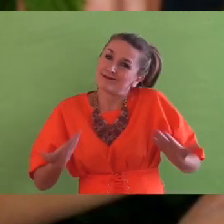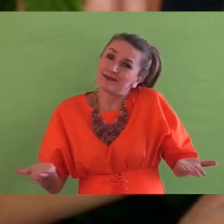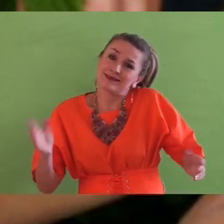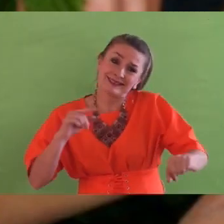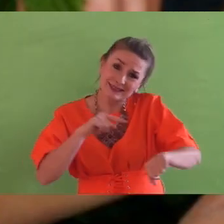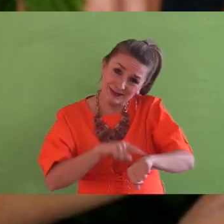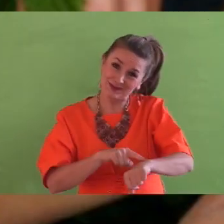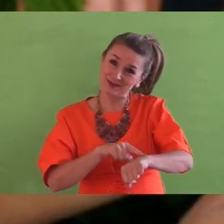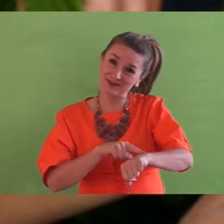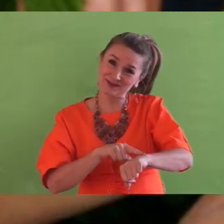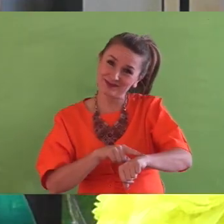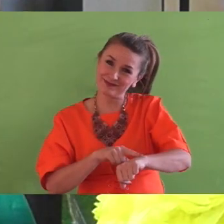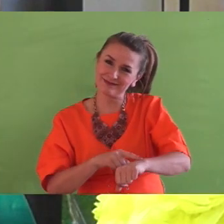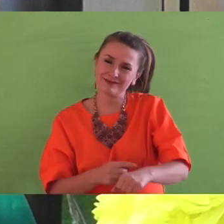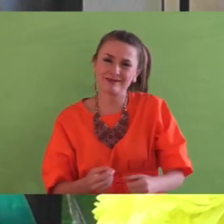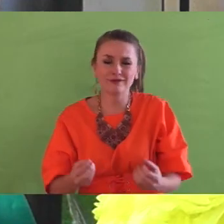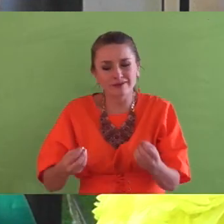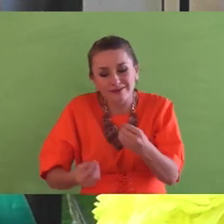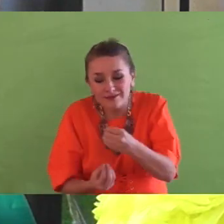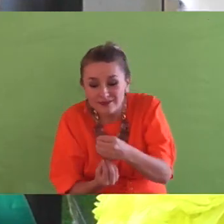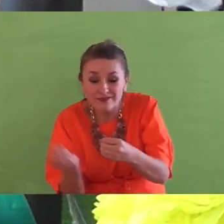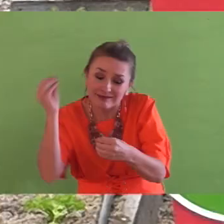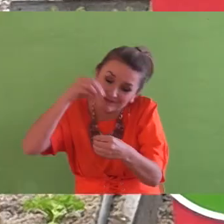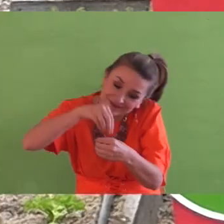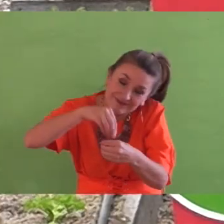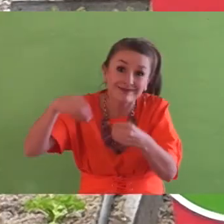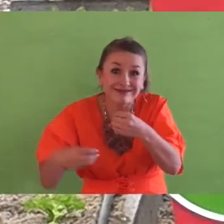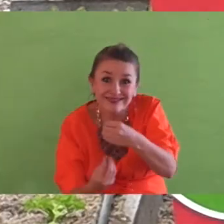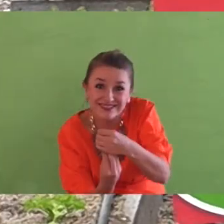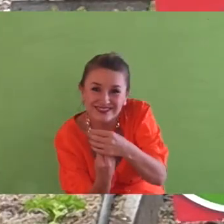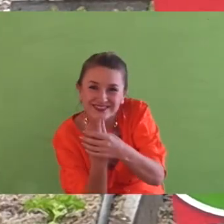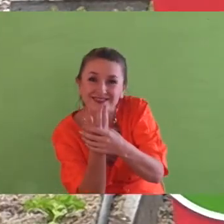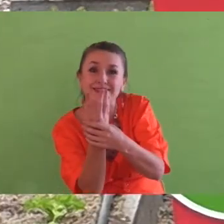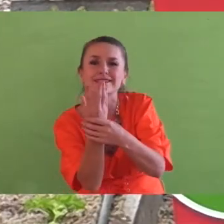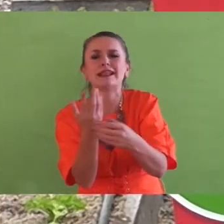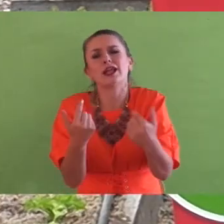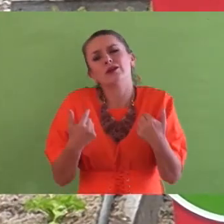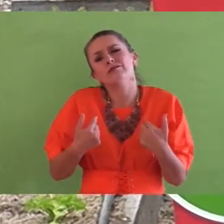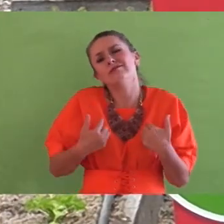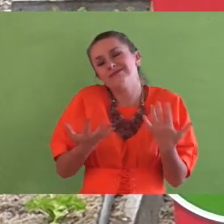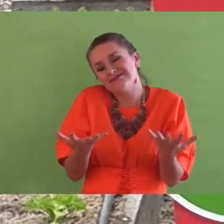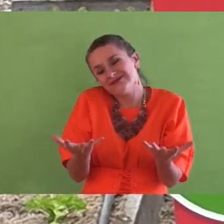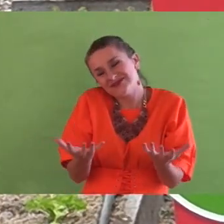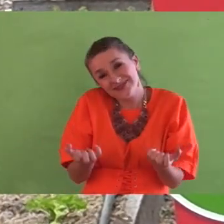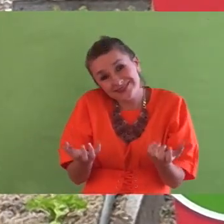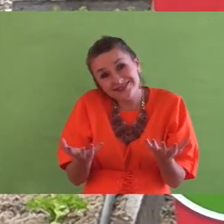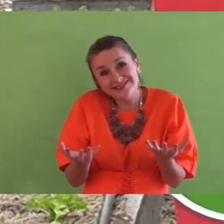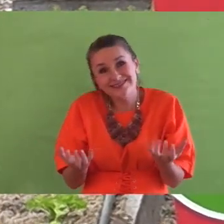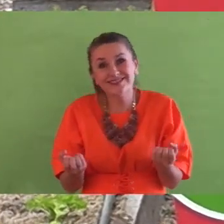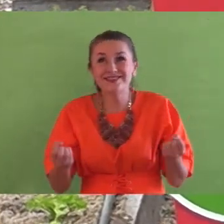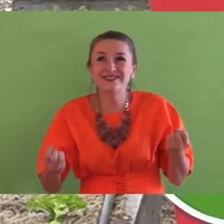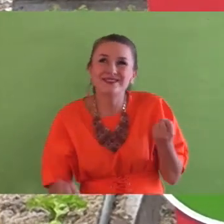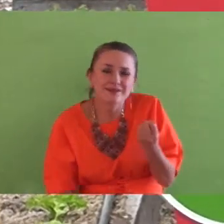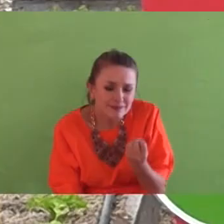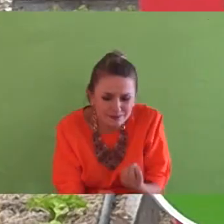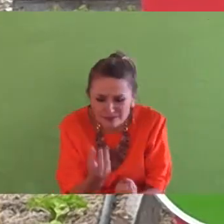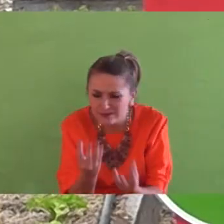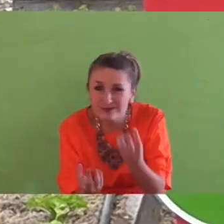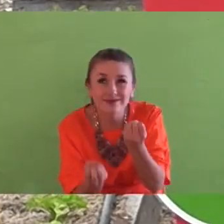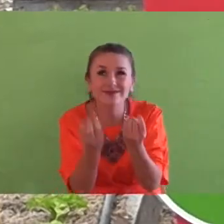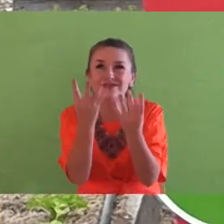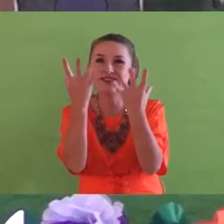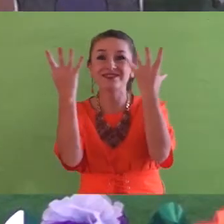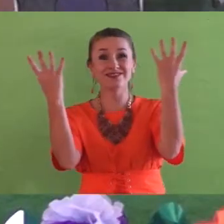Ya es hora de sembrar lo que quiero